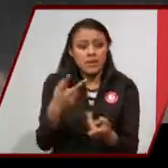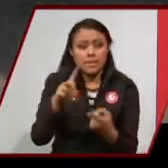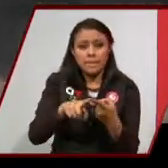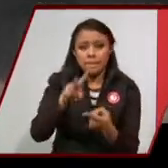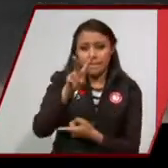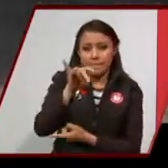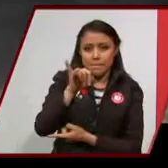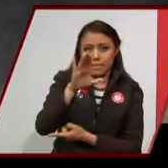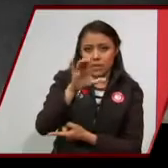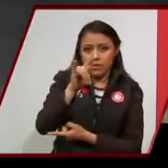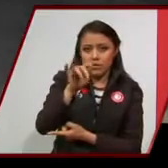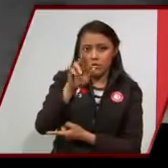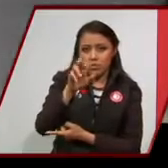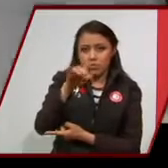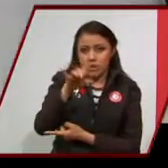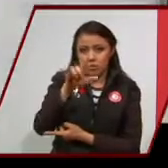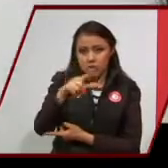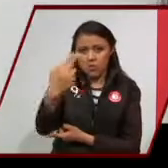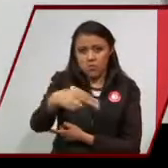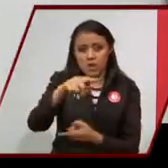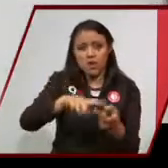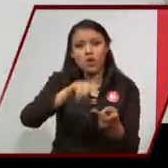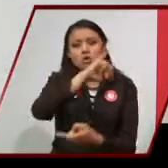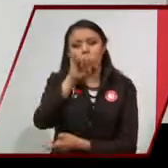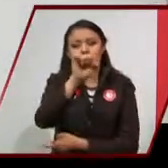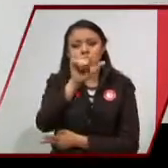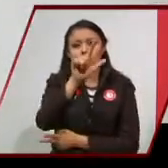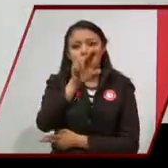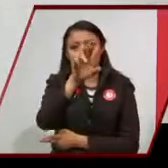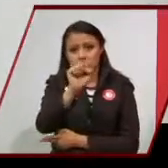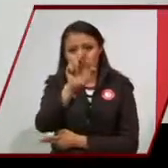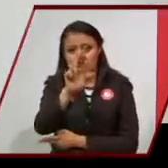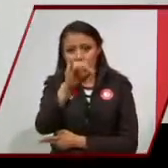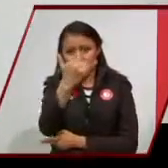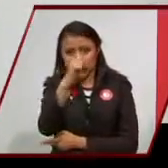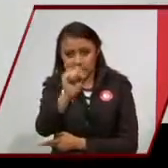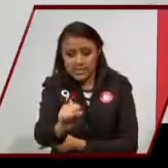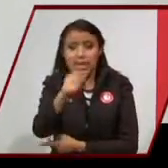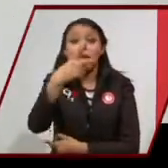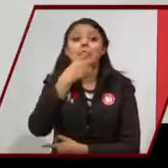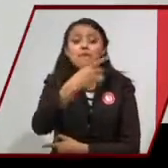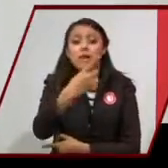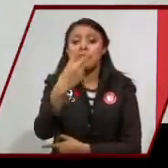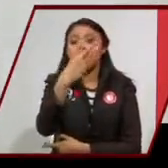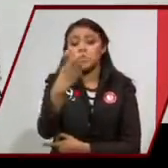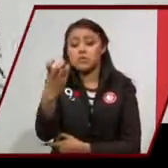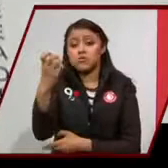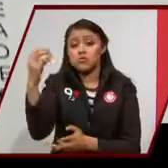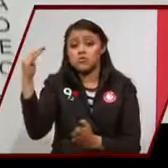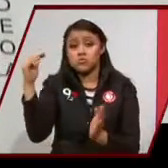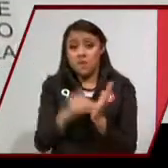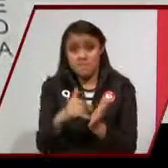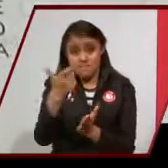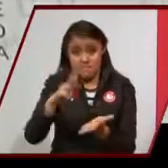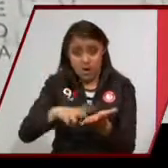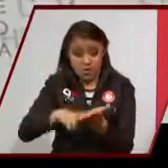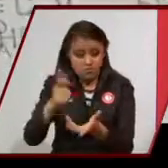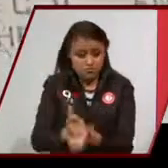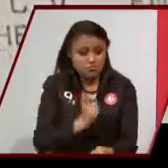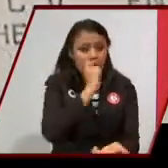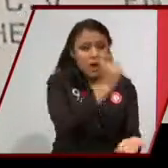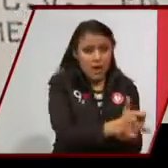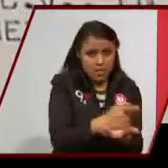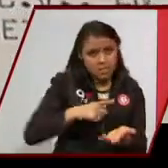Manuel que esta persona se llama José Luis Reyes Hernández y que además le debe 300,000 pesos, maquinaria evaluada en